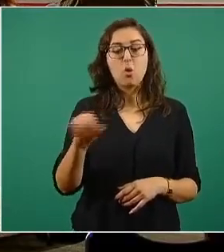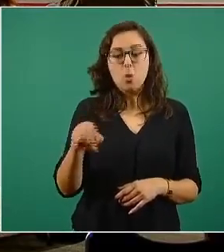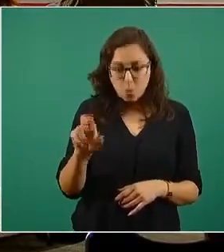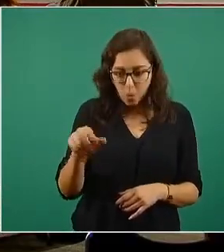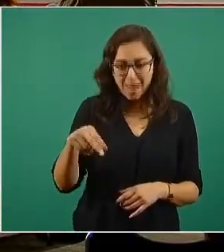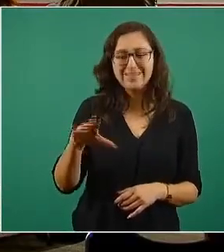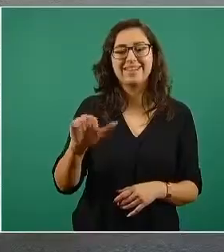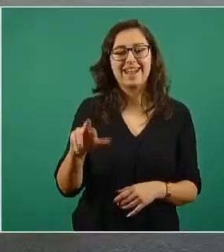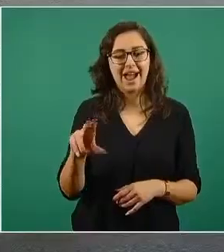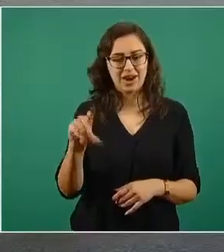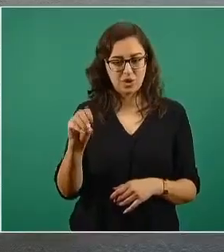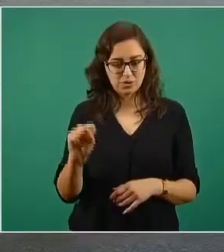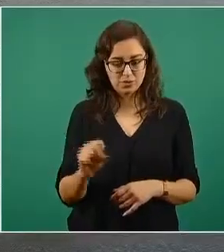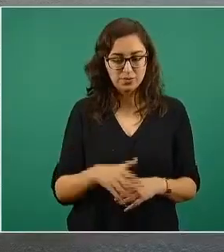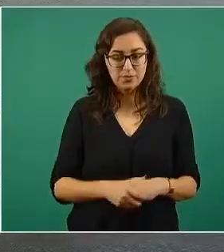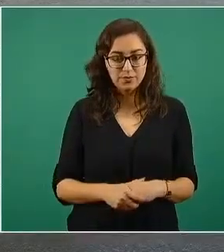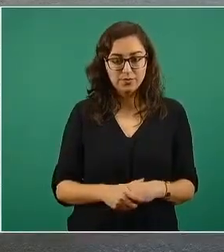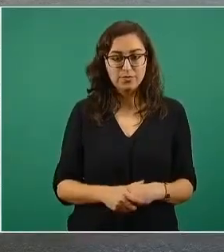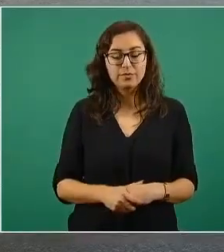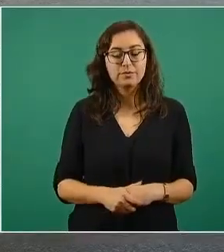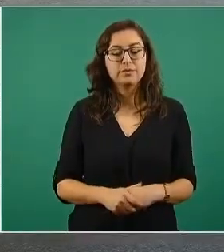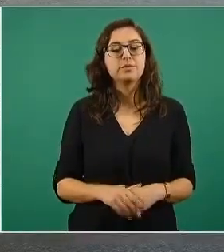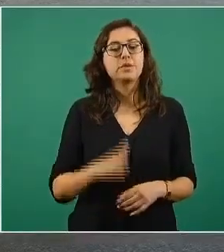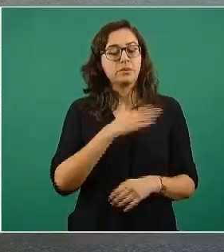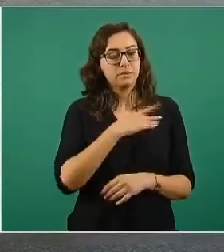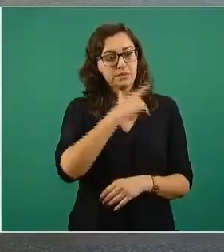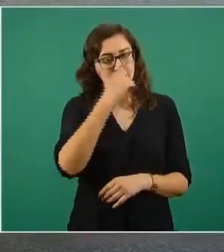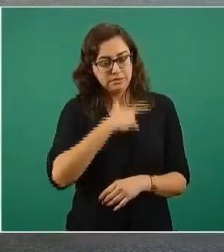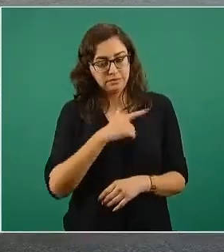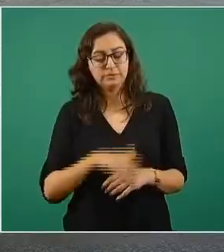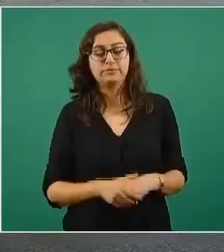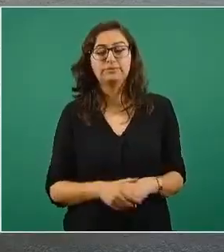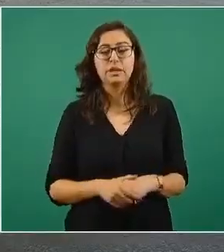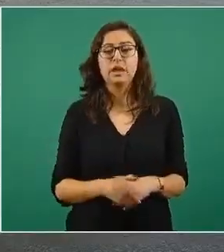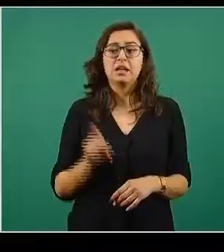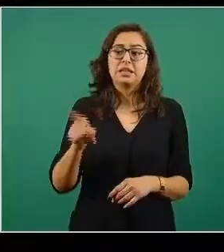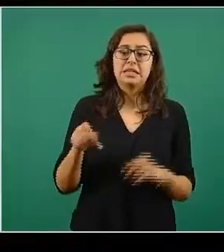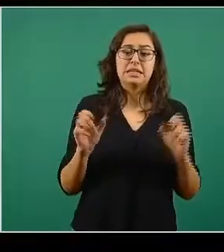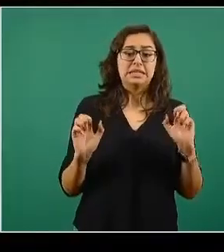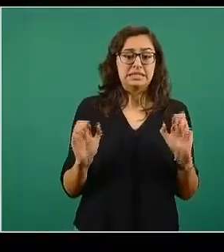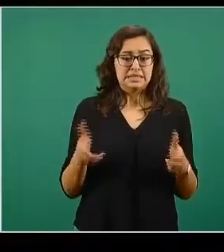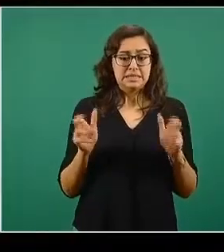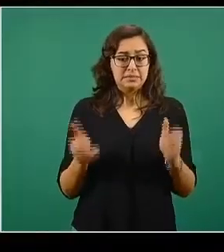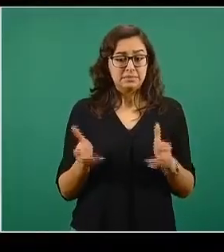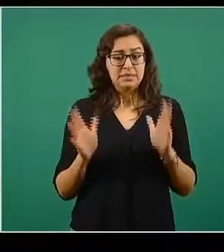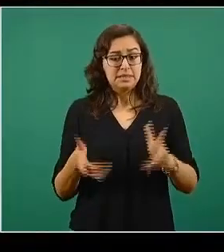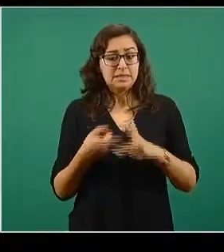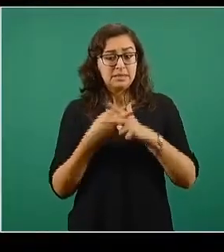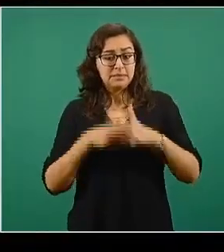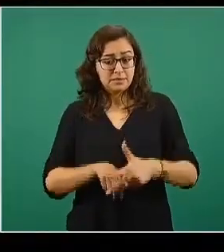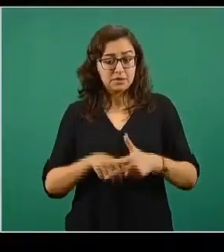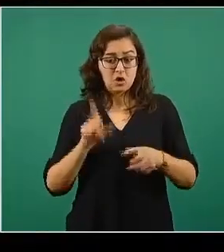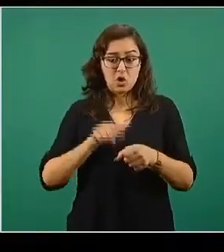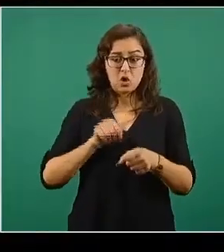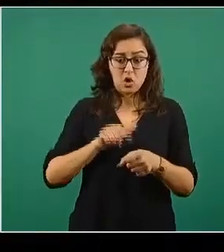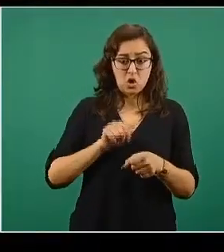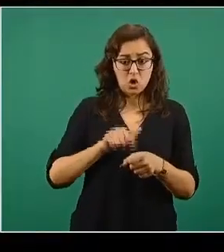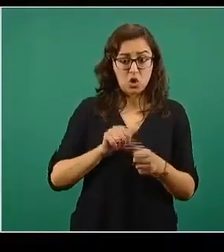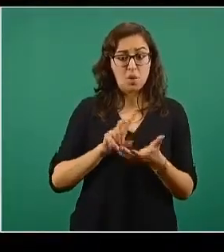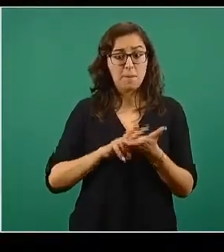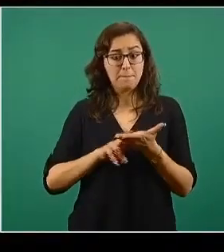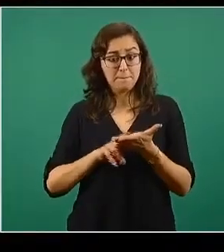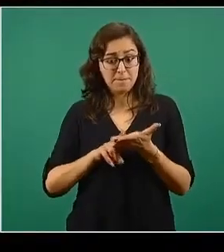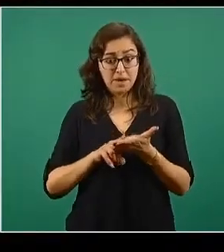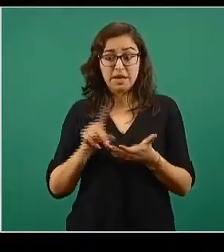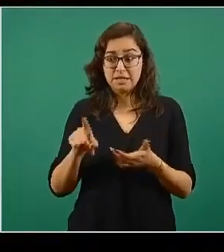buenas noches. Juan Carlos Machorro, AM de Querétaro. Doctor, ahorita que Chiapas entró en verde, ¿también se va a planear el